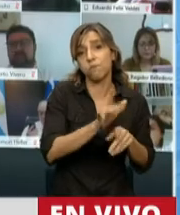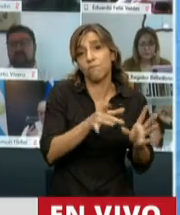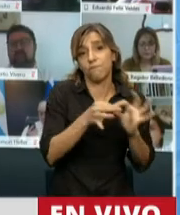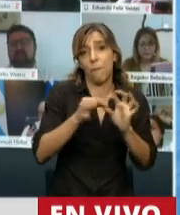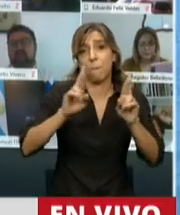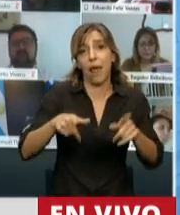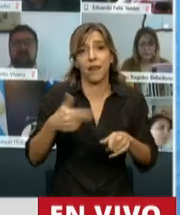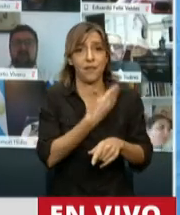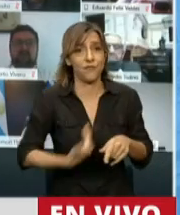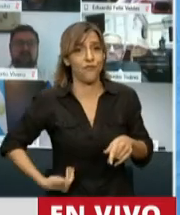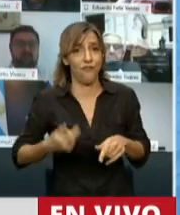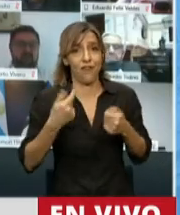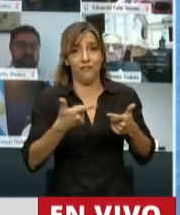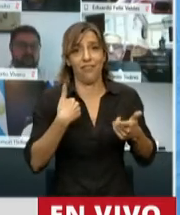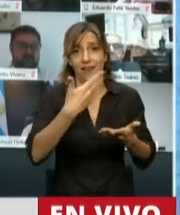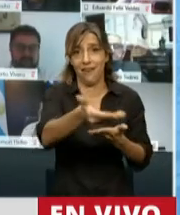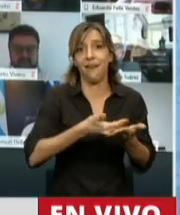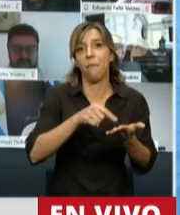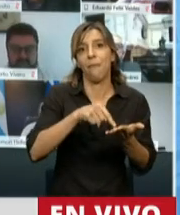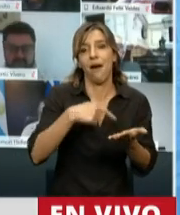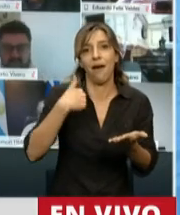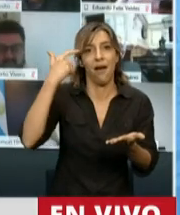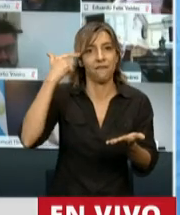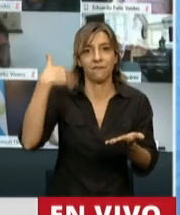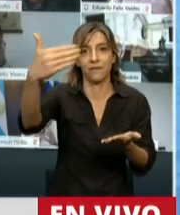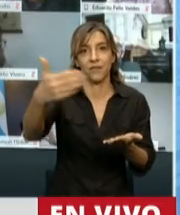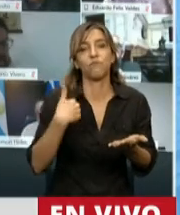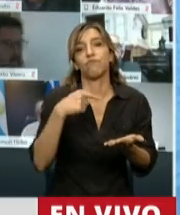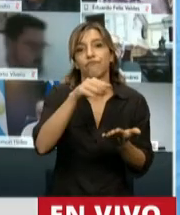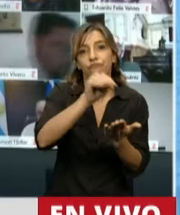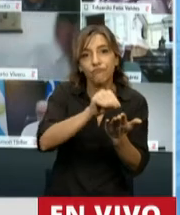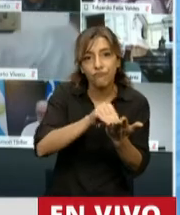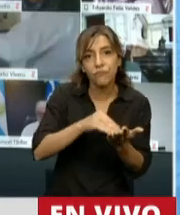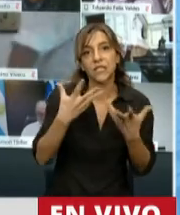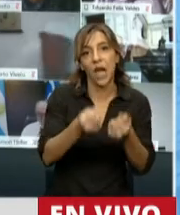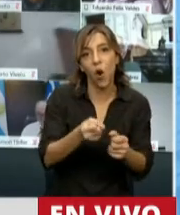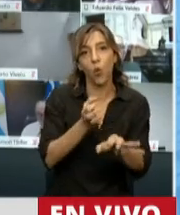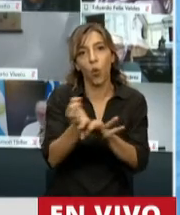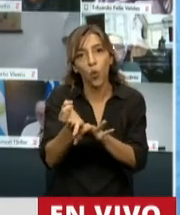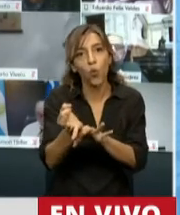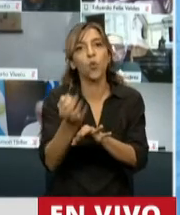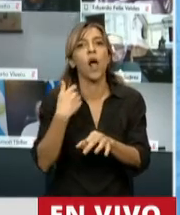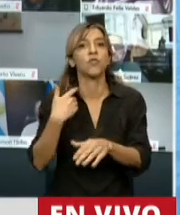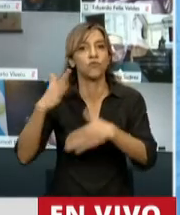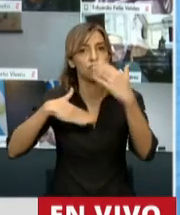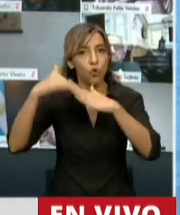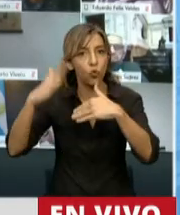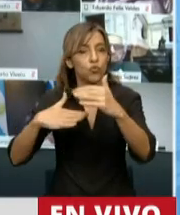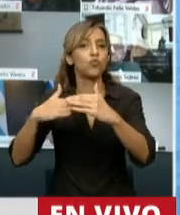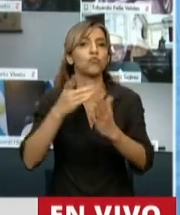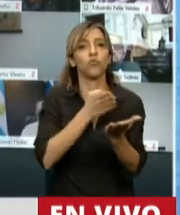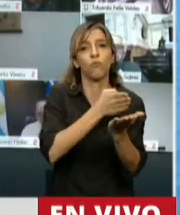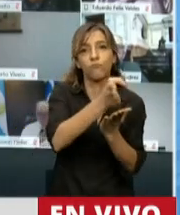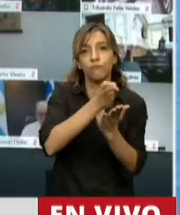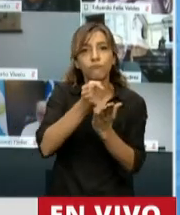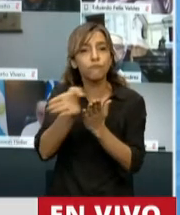En un presupuesto decimos qué vamos a hacer en materia de salud, decimos qué vamos a hacer en materia de educación, en materia de infraestructura, en todas las